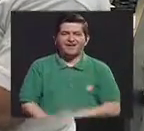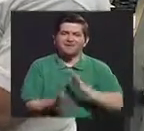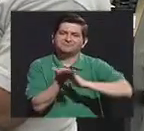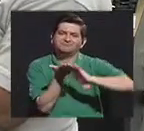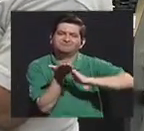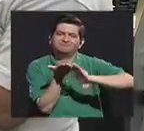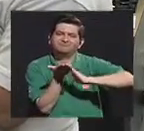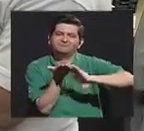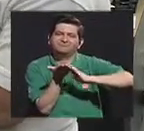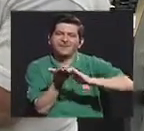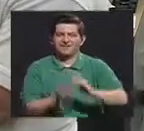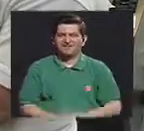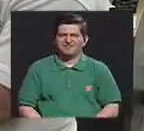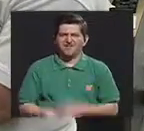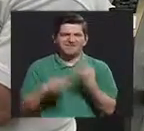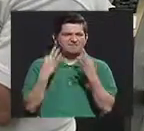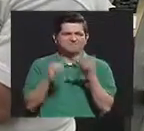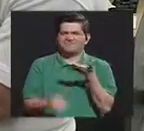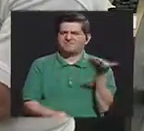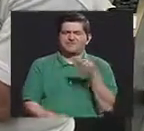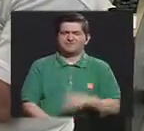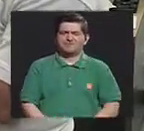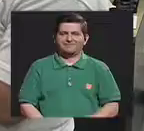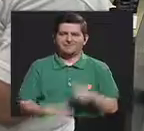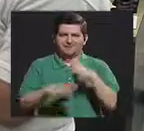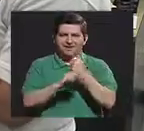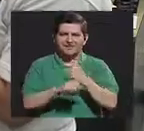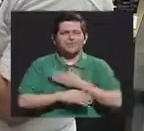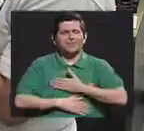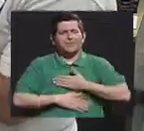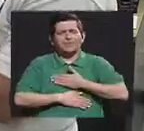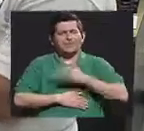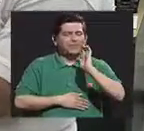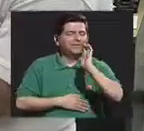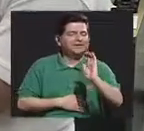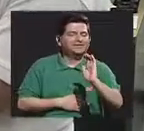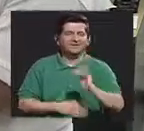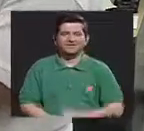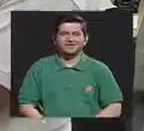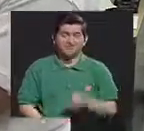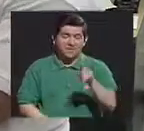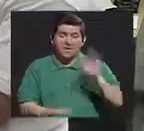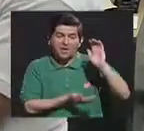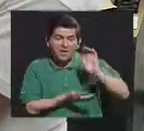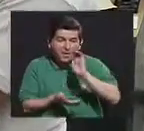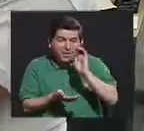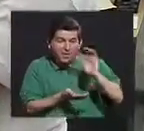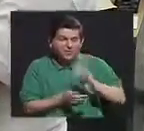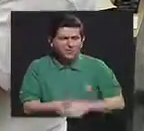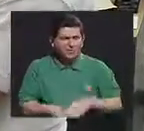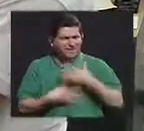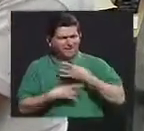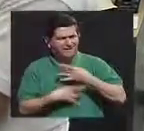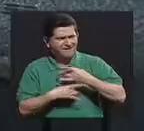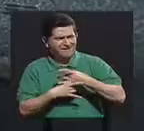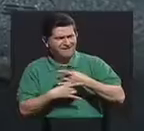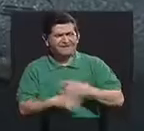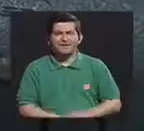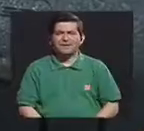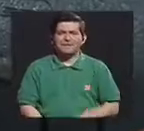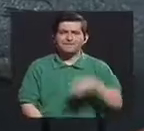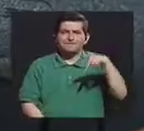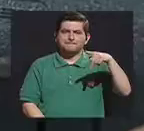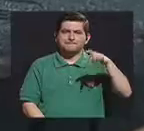con el braille entonces lo que se trata es hacerlo más divertido para el niño con un muñeco que llame más la atención